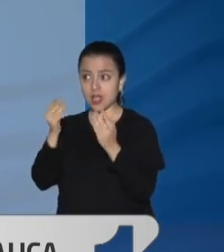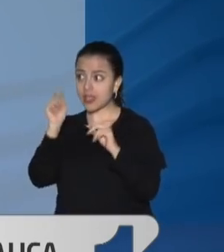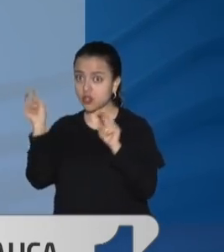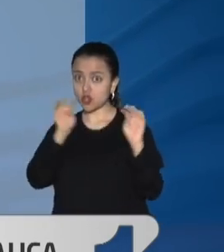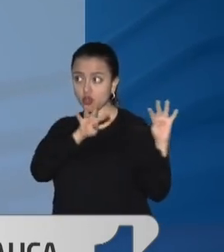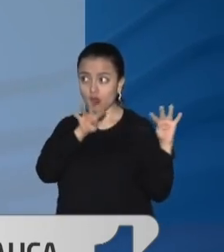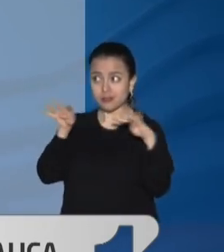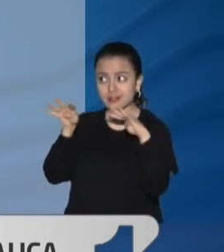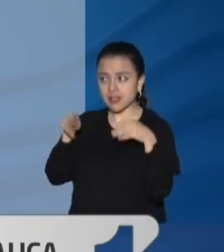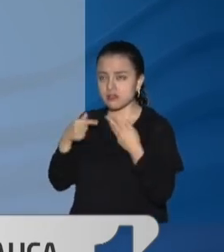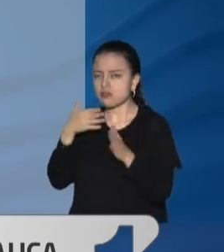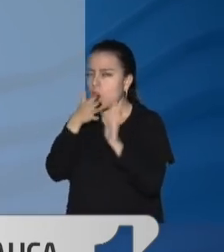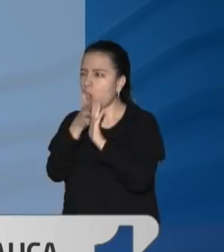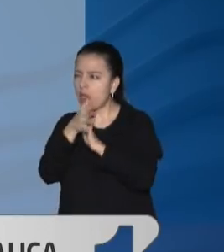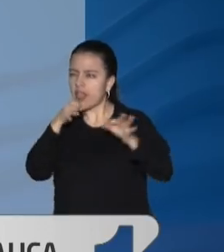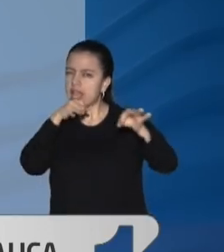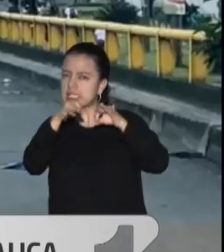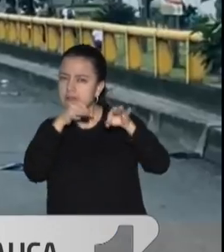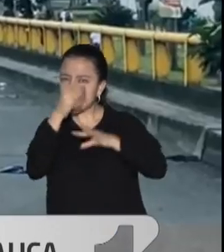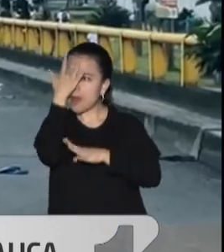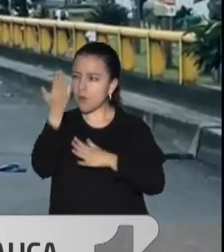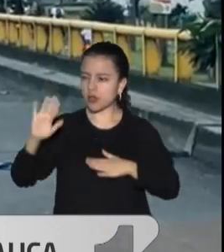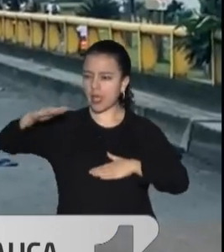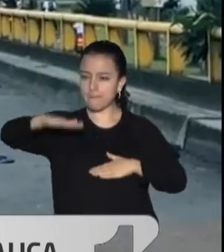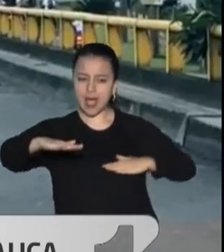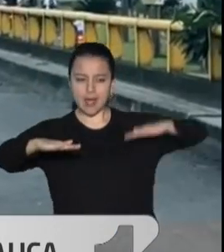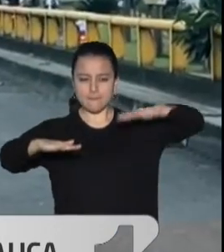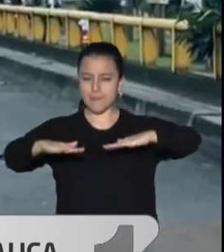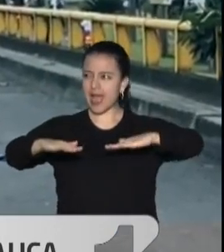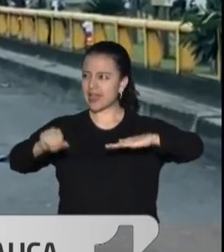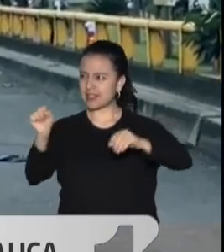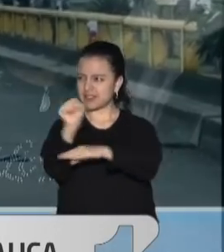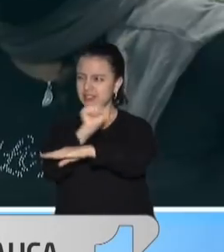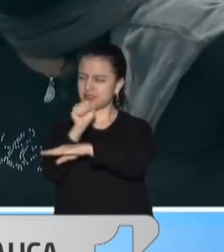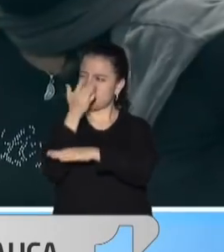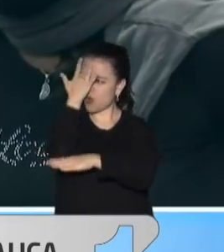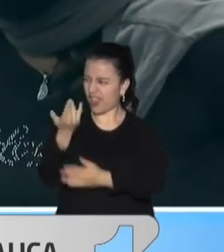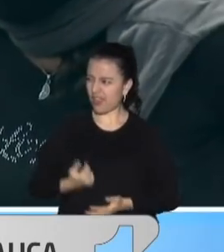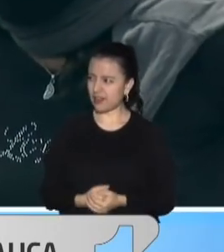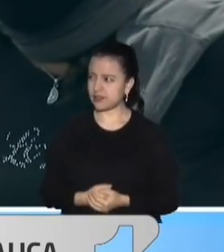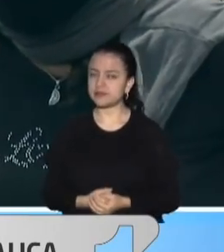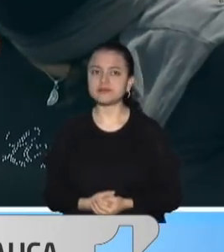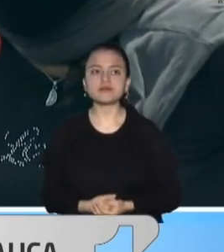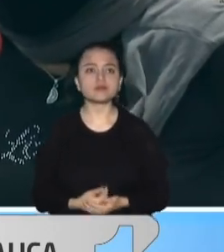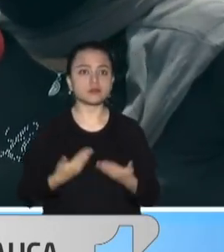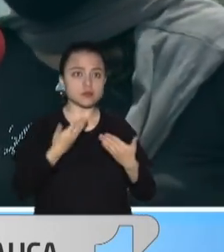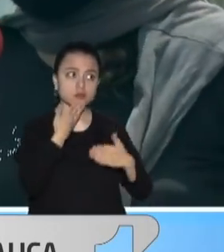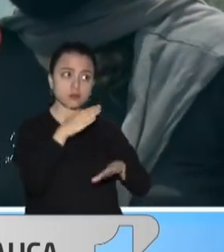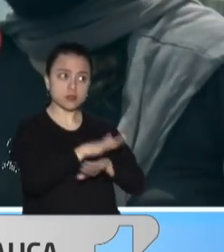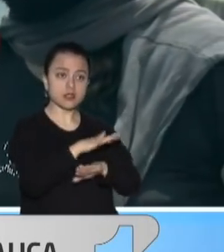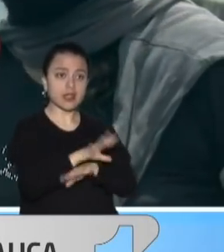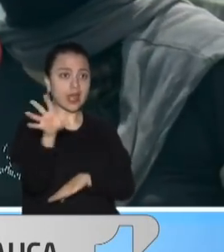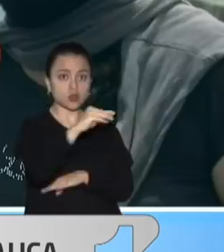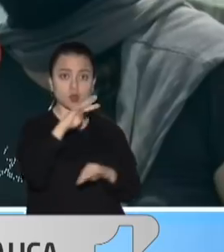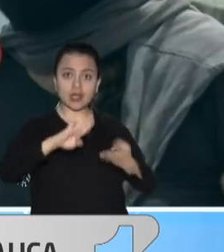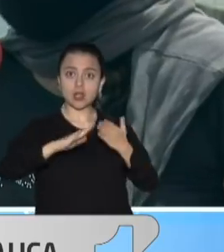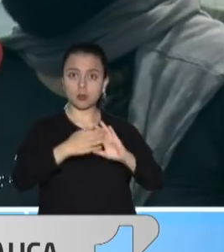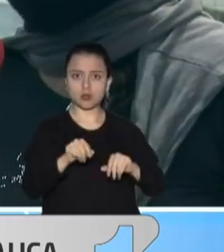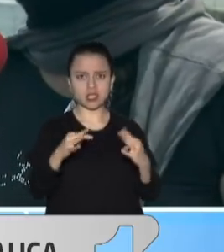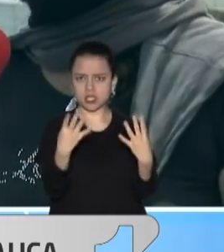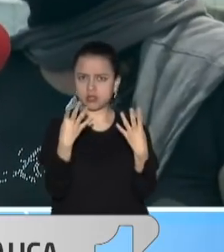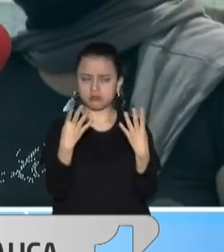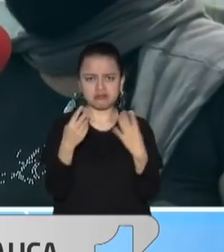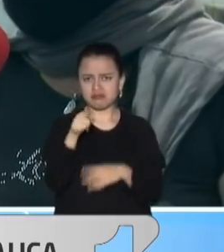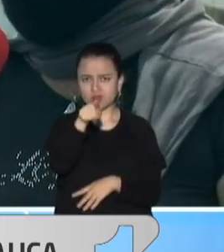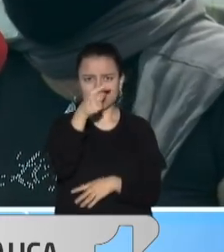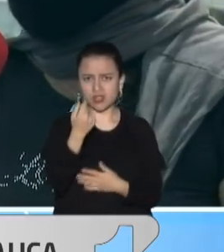a la ciudadanía por qué decidieron atravesar esos camiones de basura, por ejemplo. Buenas tardes. Les informamos a la comunidad que está muy desinformada